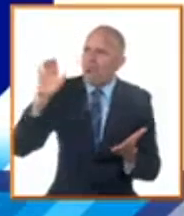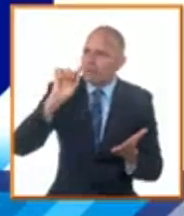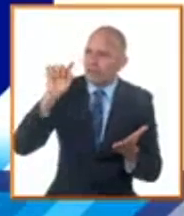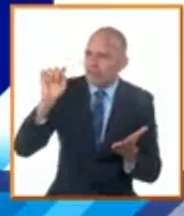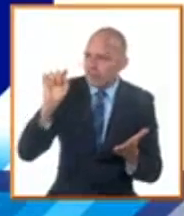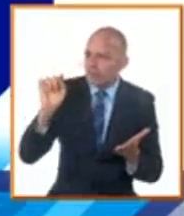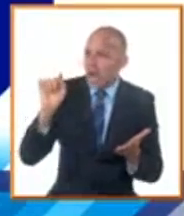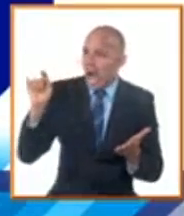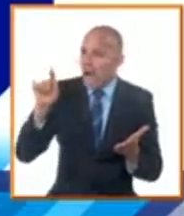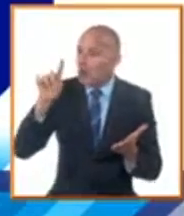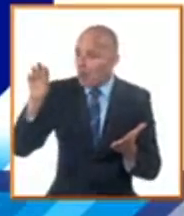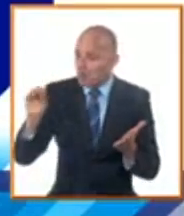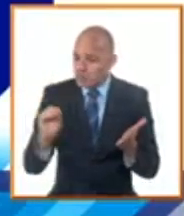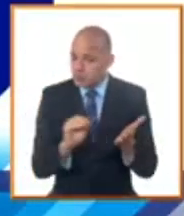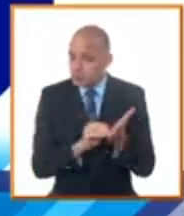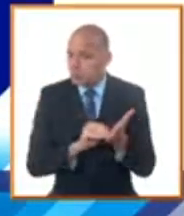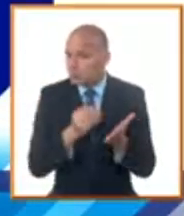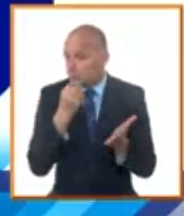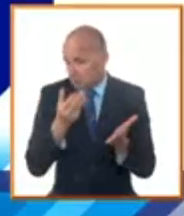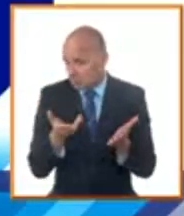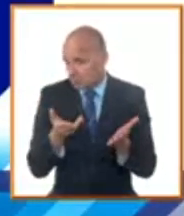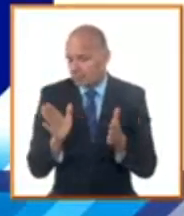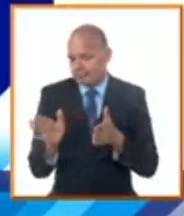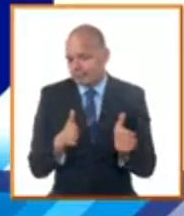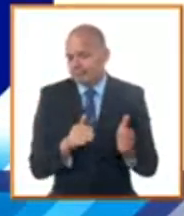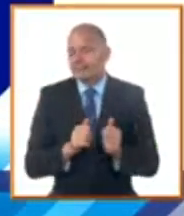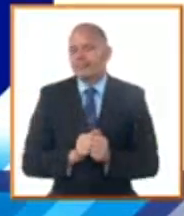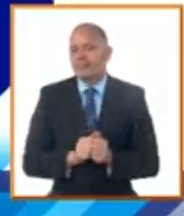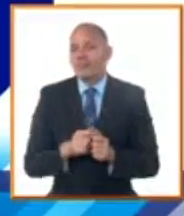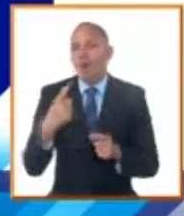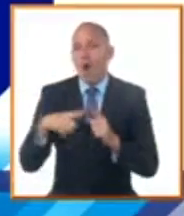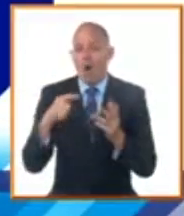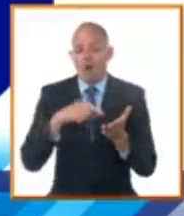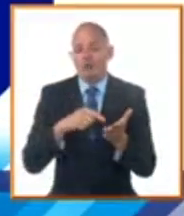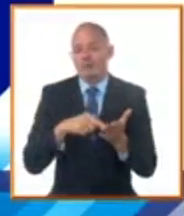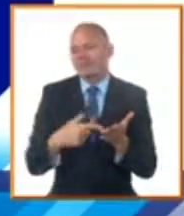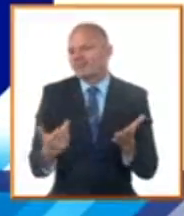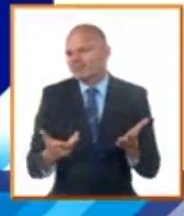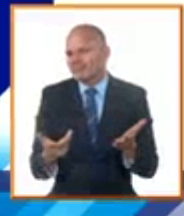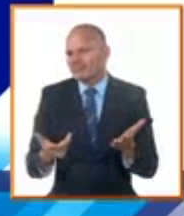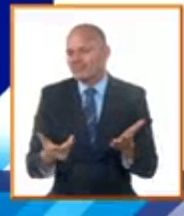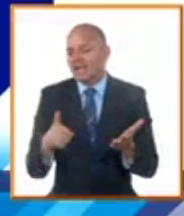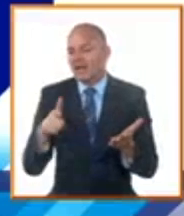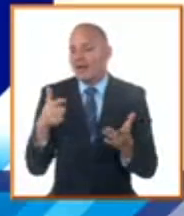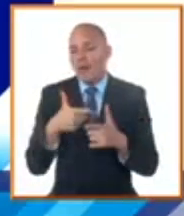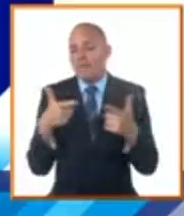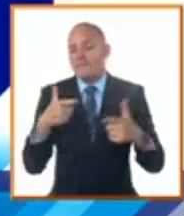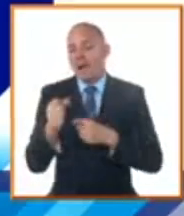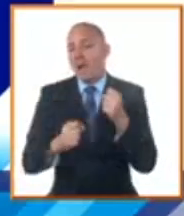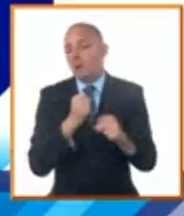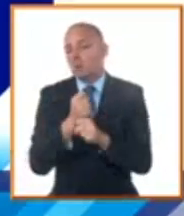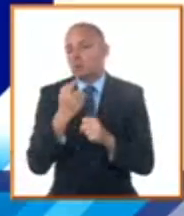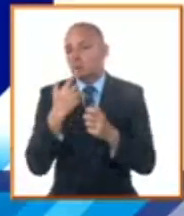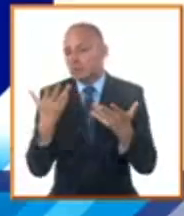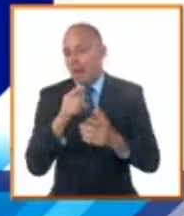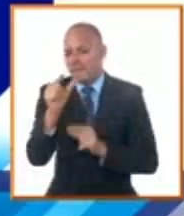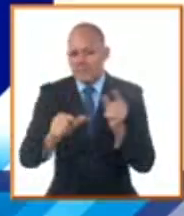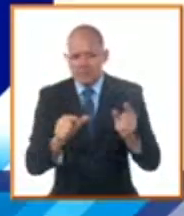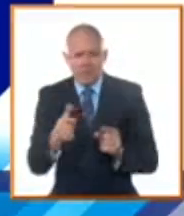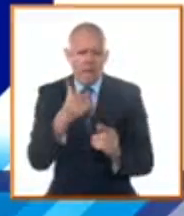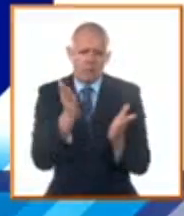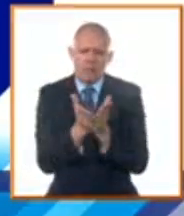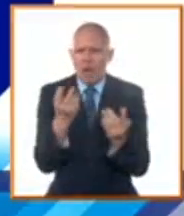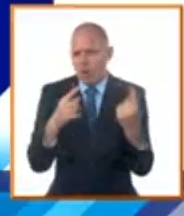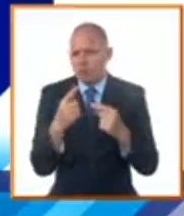esta cuenta CUP. La otra vía, que es la que más va a facilitar, sobre todo el sector no bancarizado, es hacer depósitos